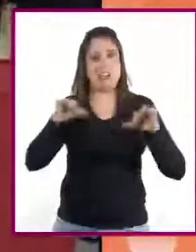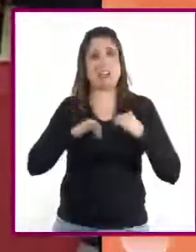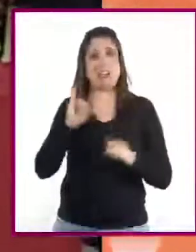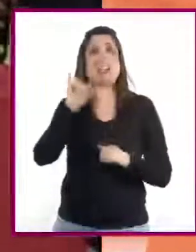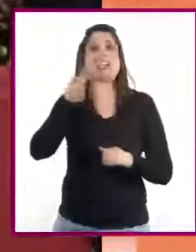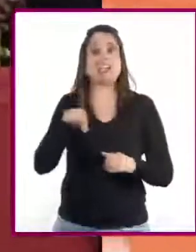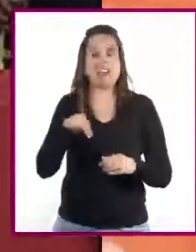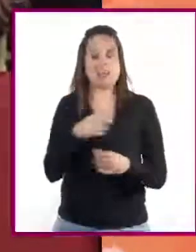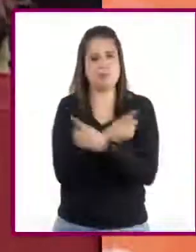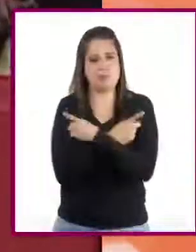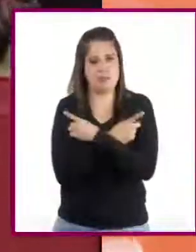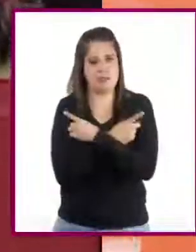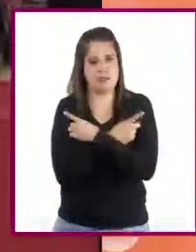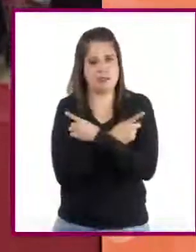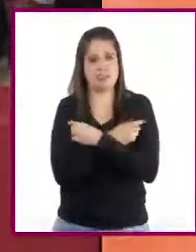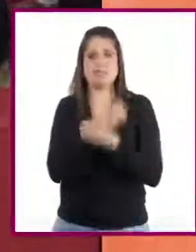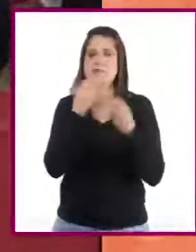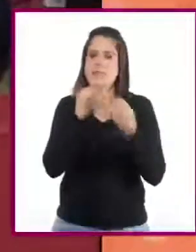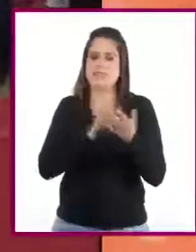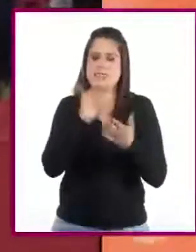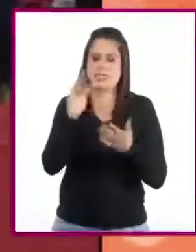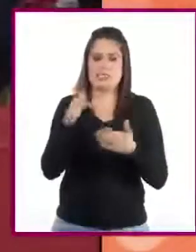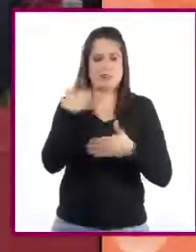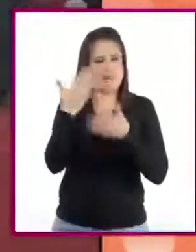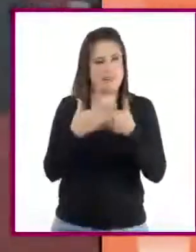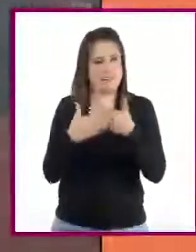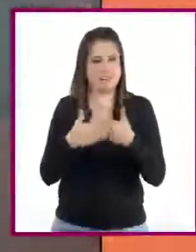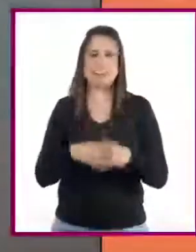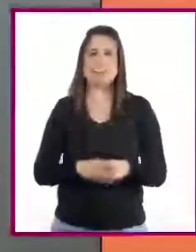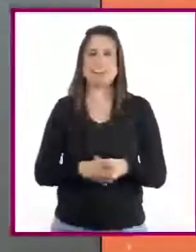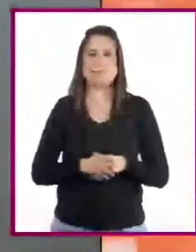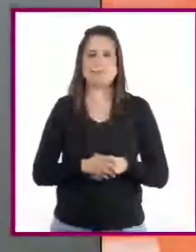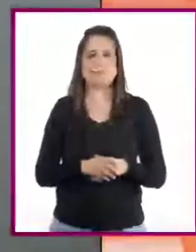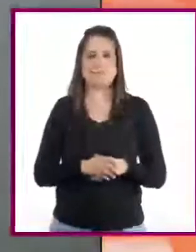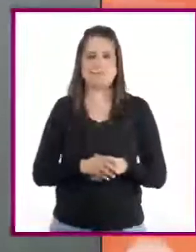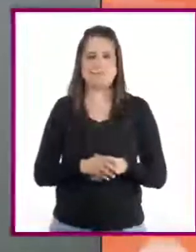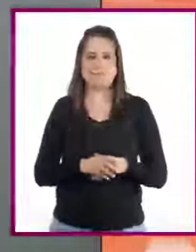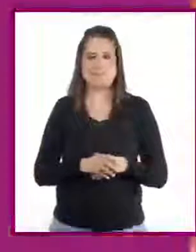IN Morales. Hasta la próxima.